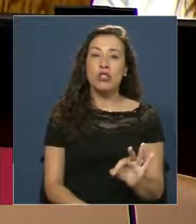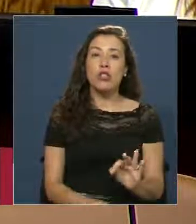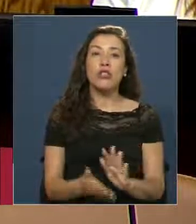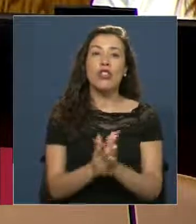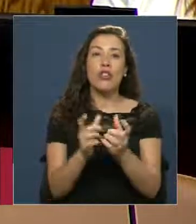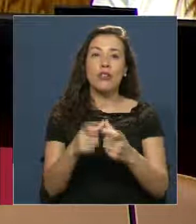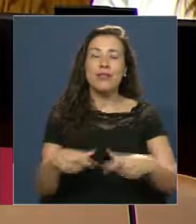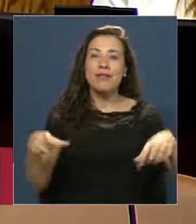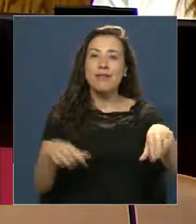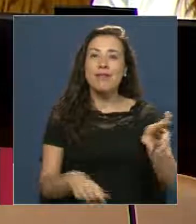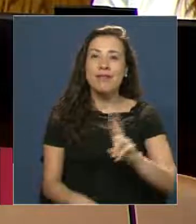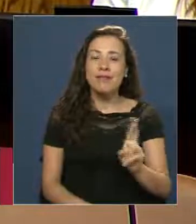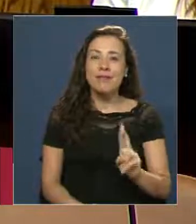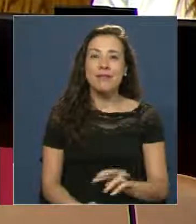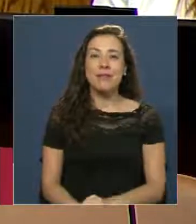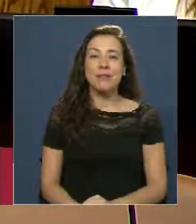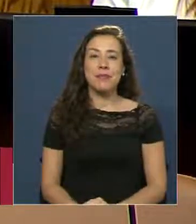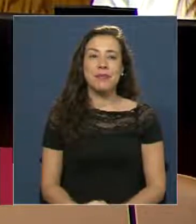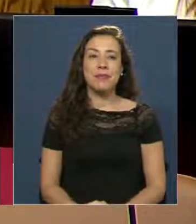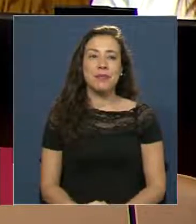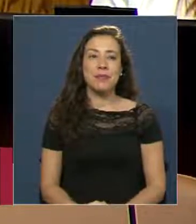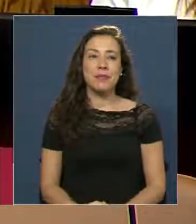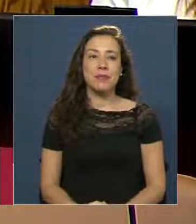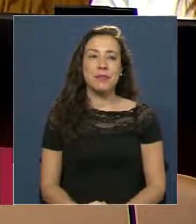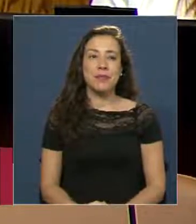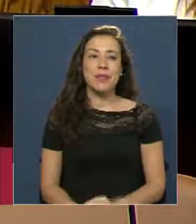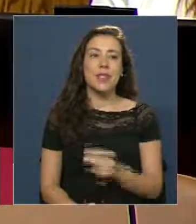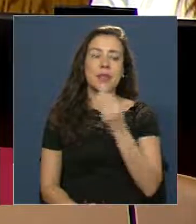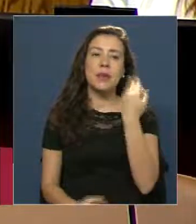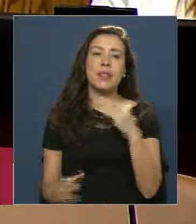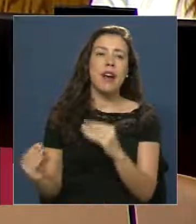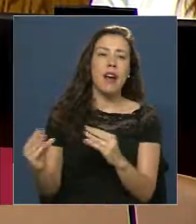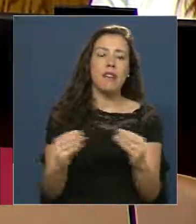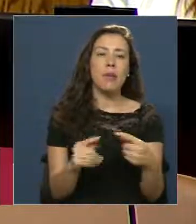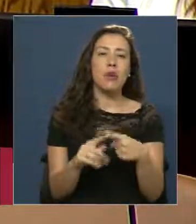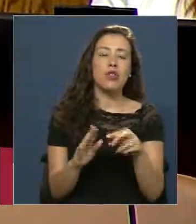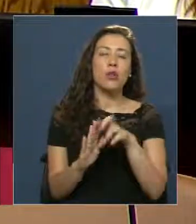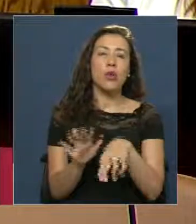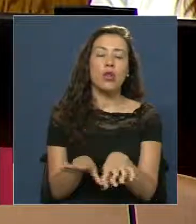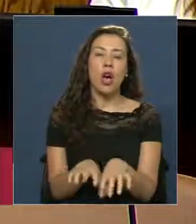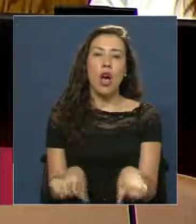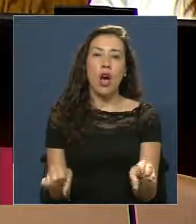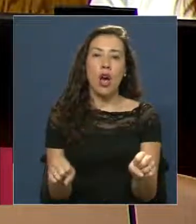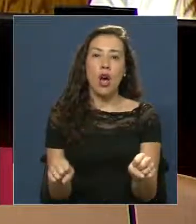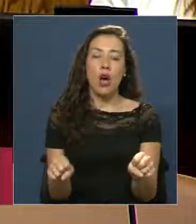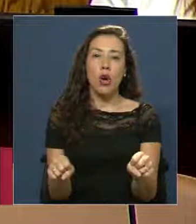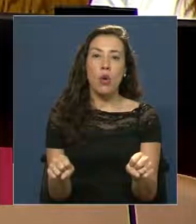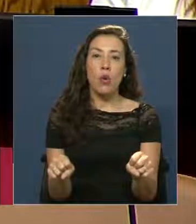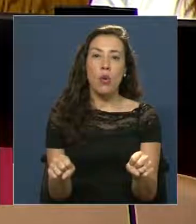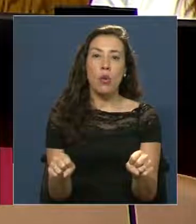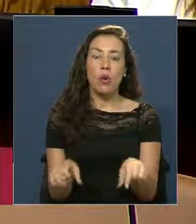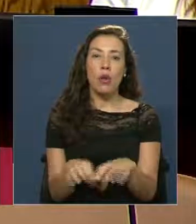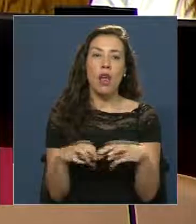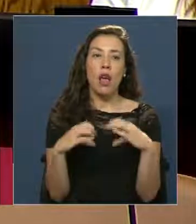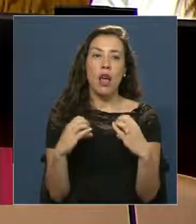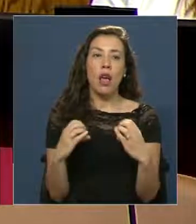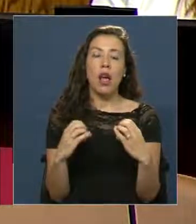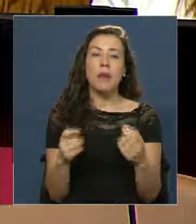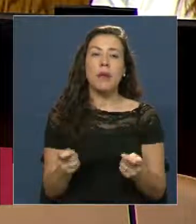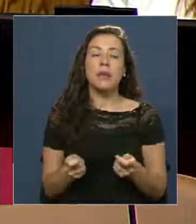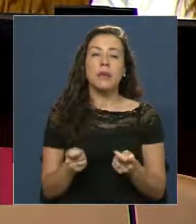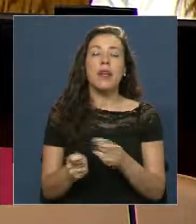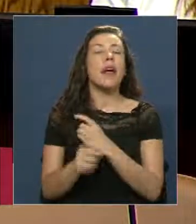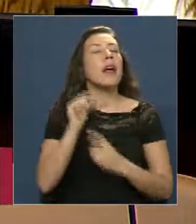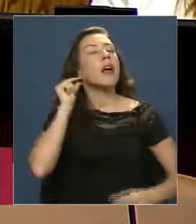productos de higiene menstrual. Hace un tiempo atrás también discutimos otro proyecto de acuerdo en esta honorable Cámara que fue presentado por